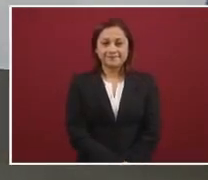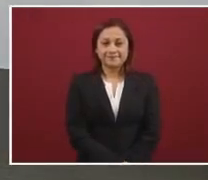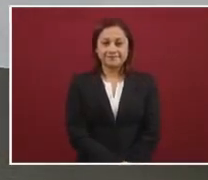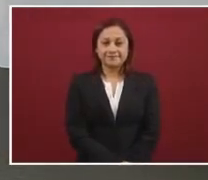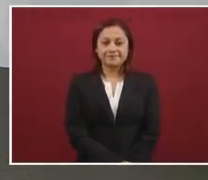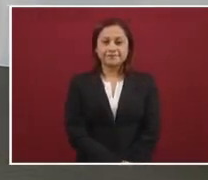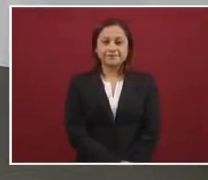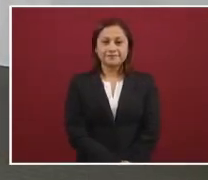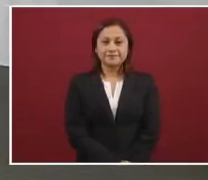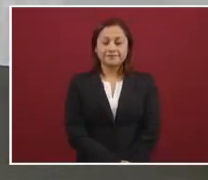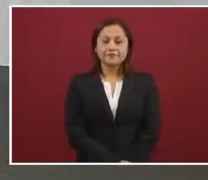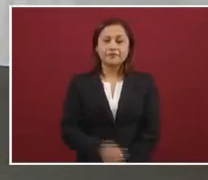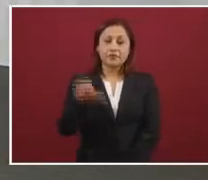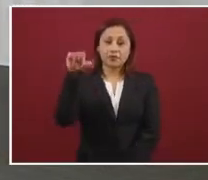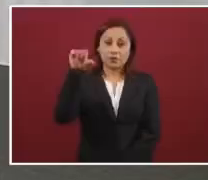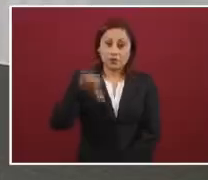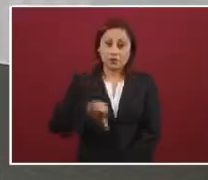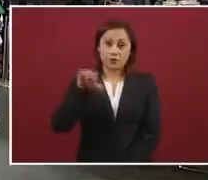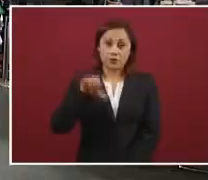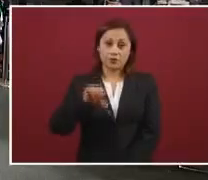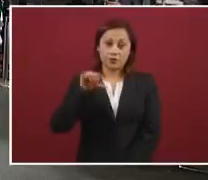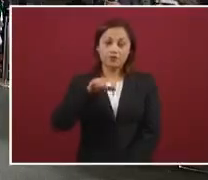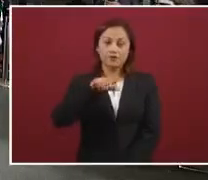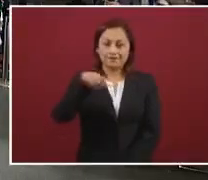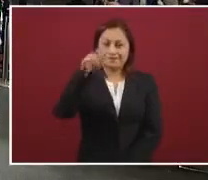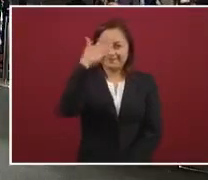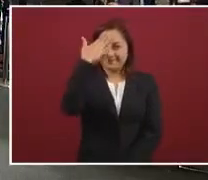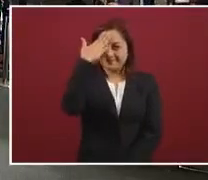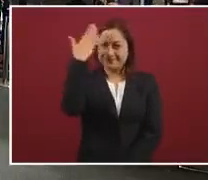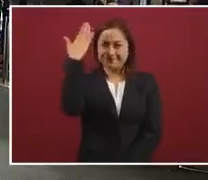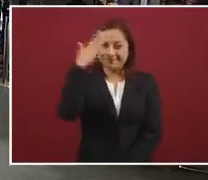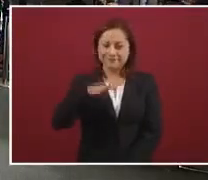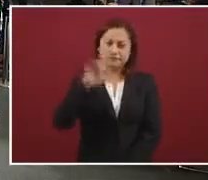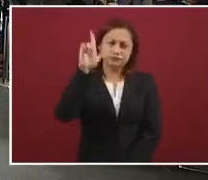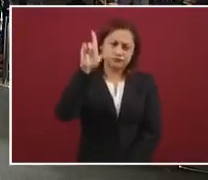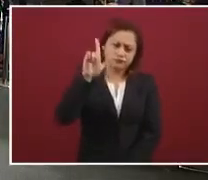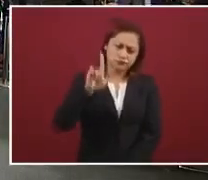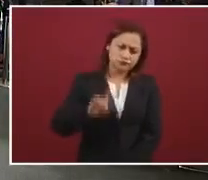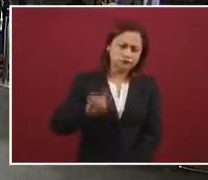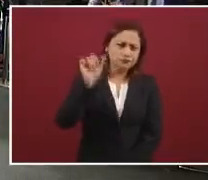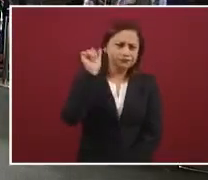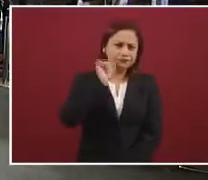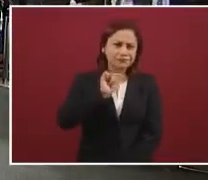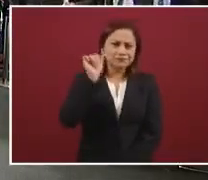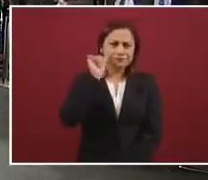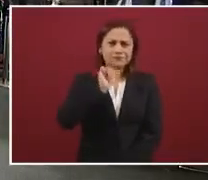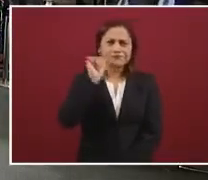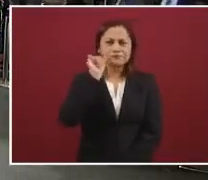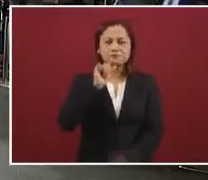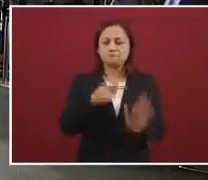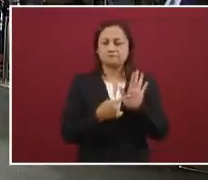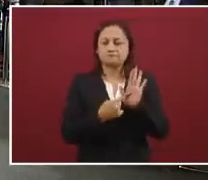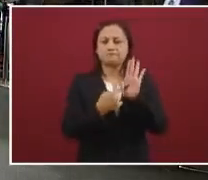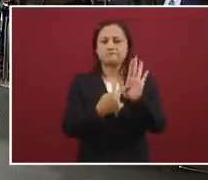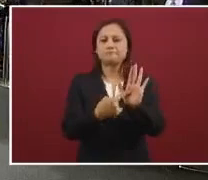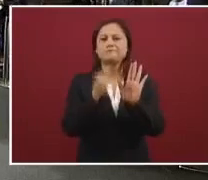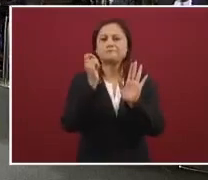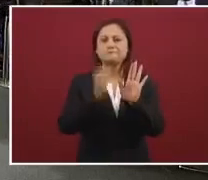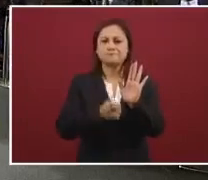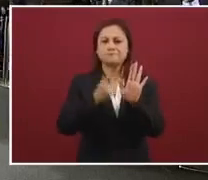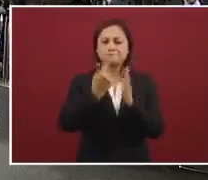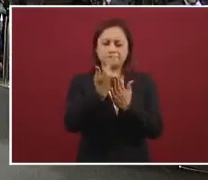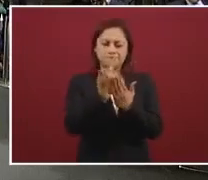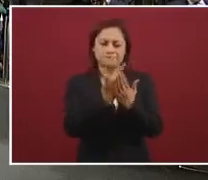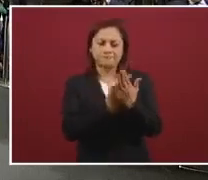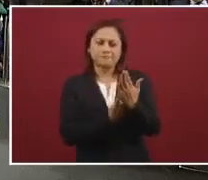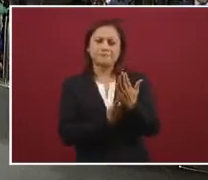Bueno, el día de hoy, como todos los lunes, vamos a dar a conocer el quién es